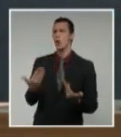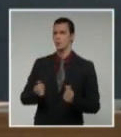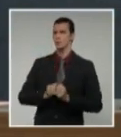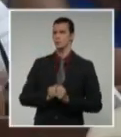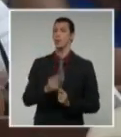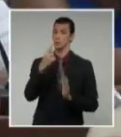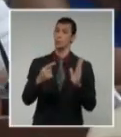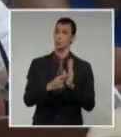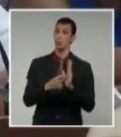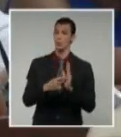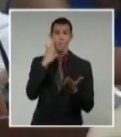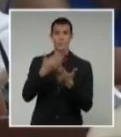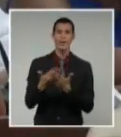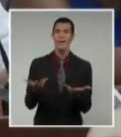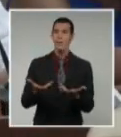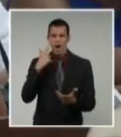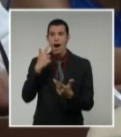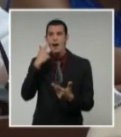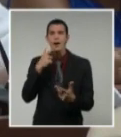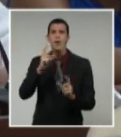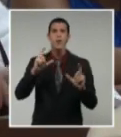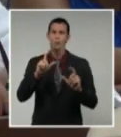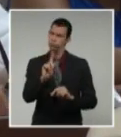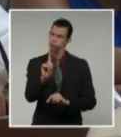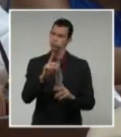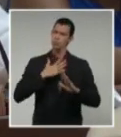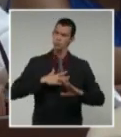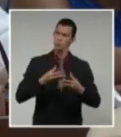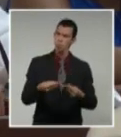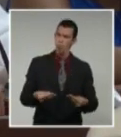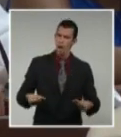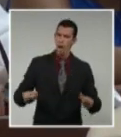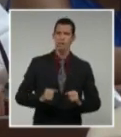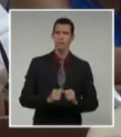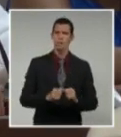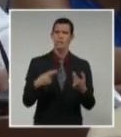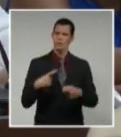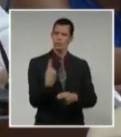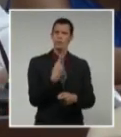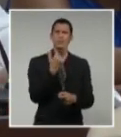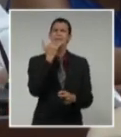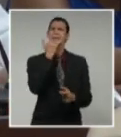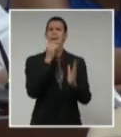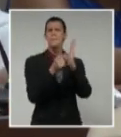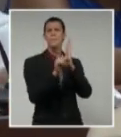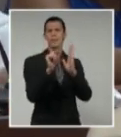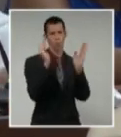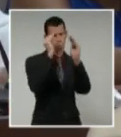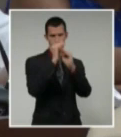confianza ni bajar la guardia y que tiene que haber muchísima responsabilidad ciudadana y responsabilidad institucional